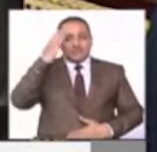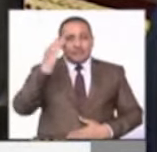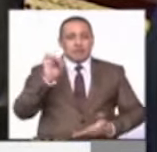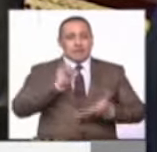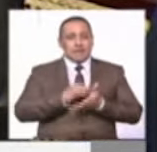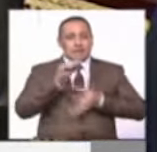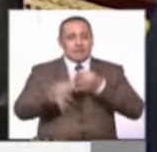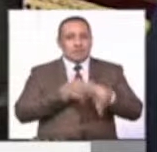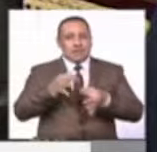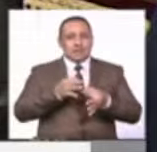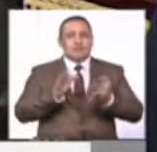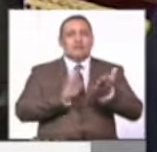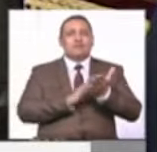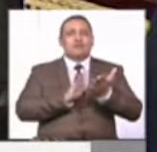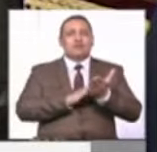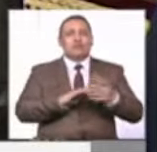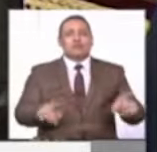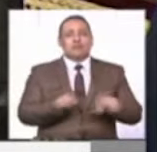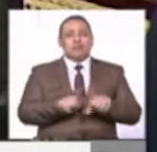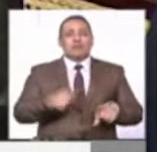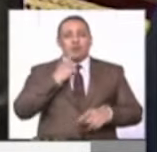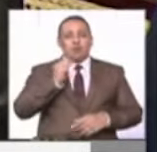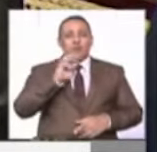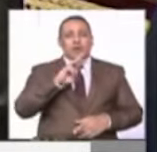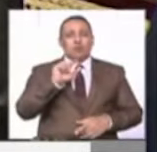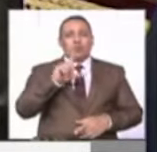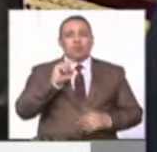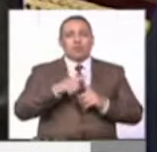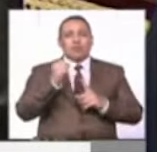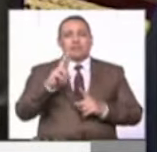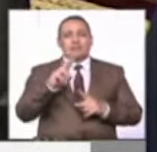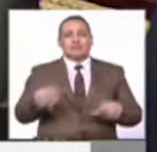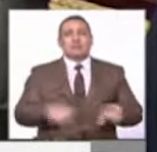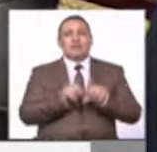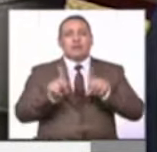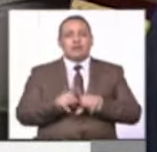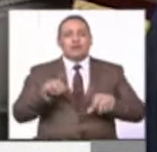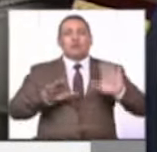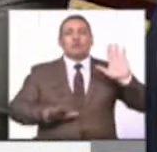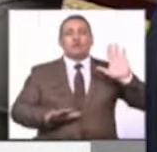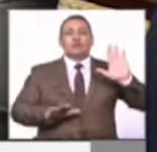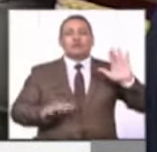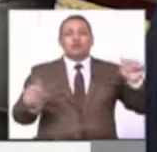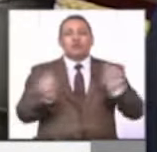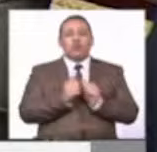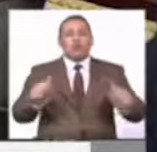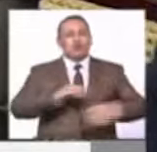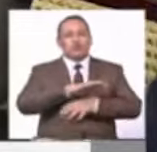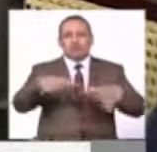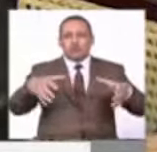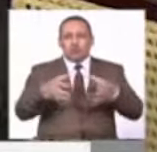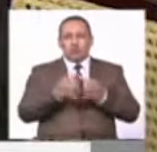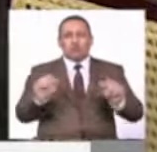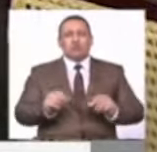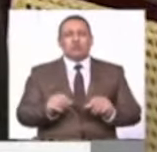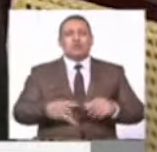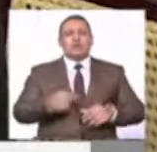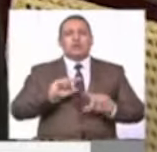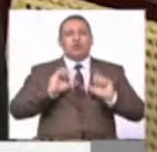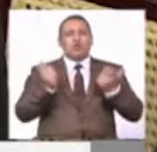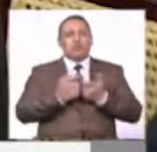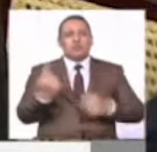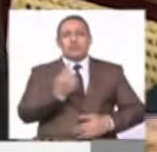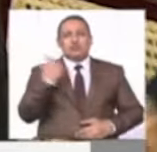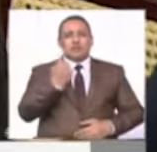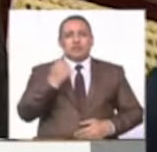entonces defensor del pueblo señor Walter Gutiérrez Camacho juramentó a todos los integrantes de la jnj en